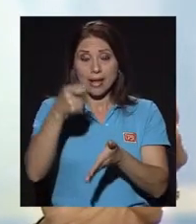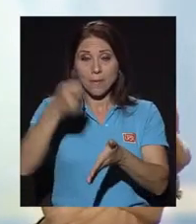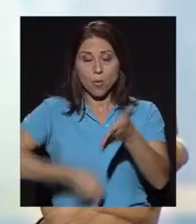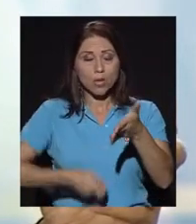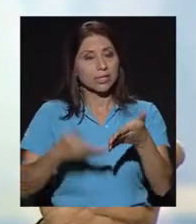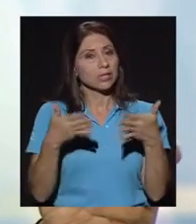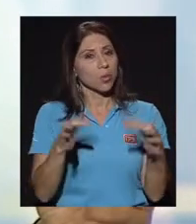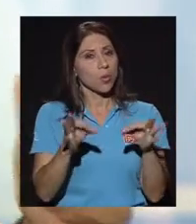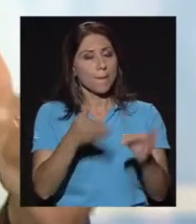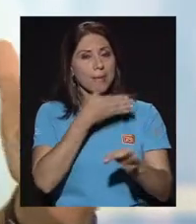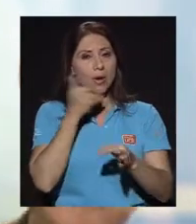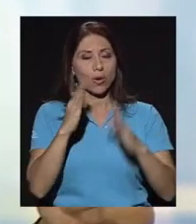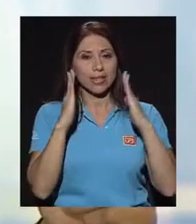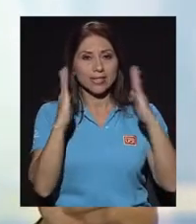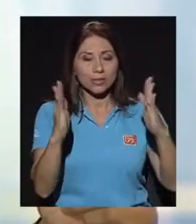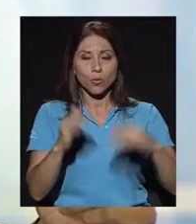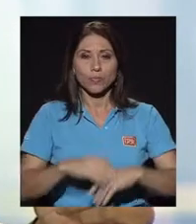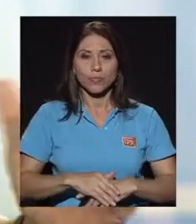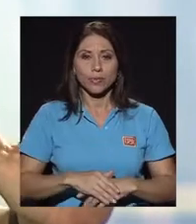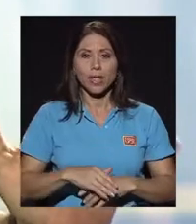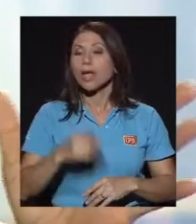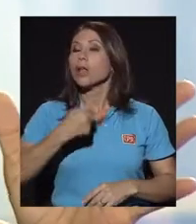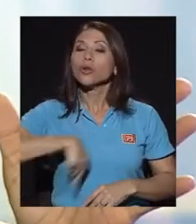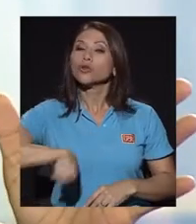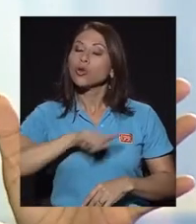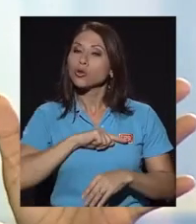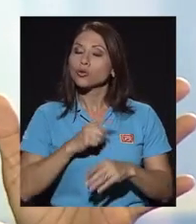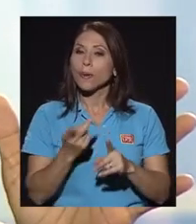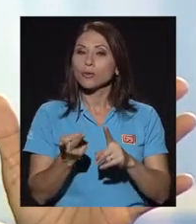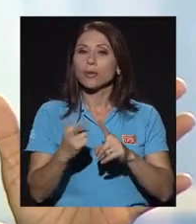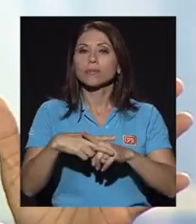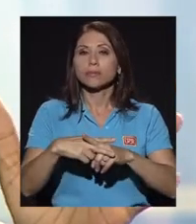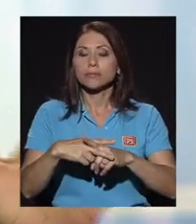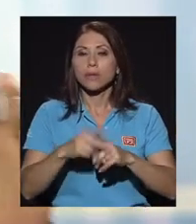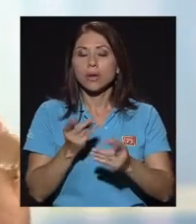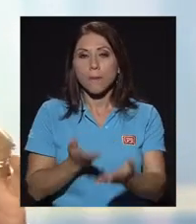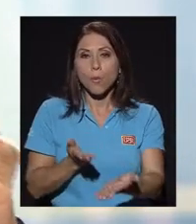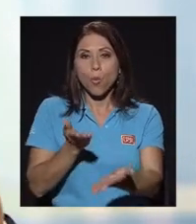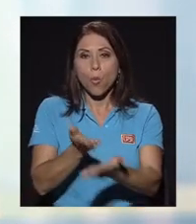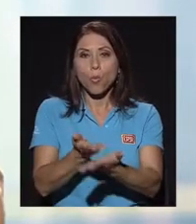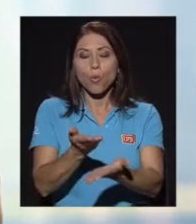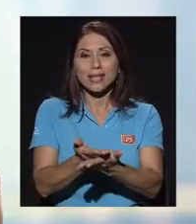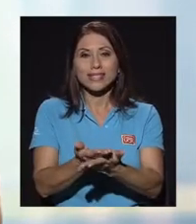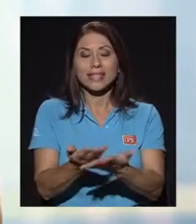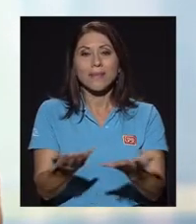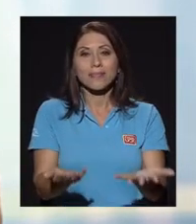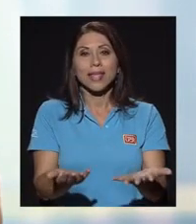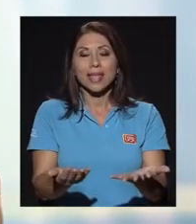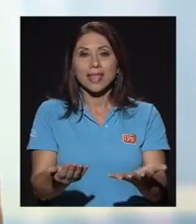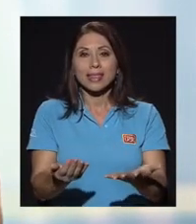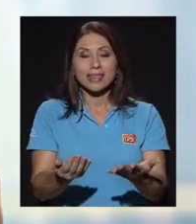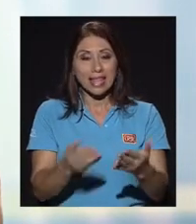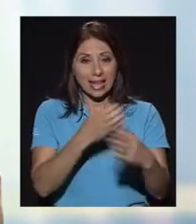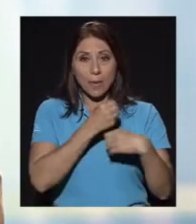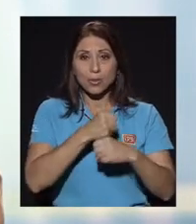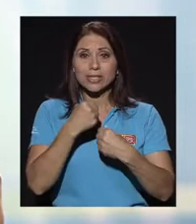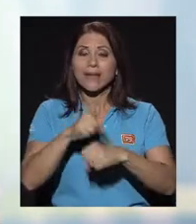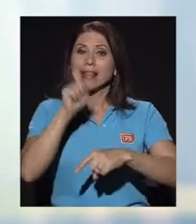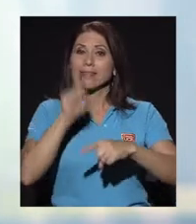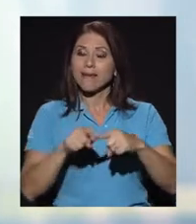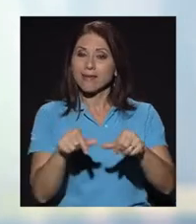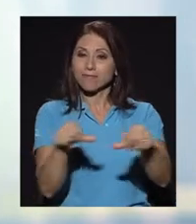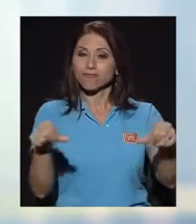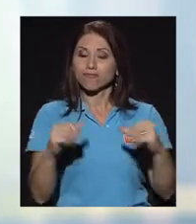una mejor atención. Vamos a implementar la propuesta de tecnificar la